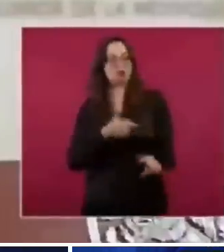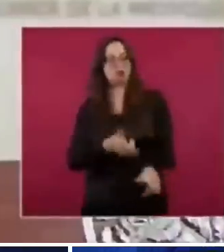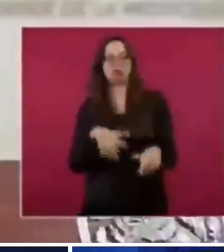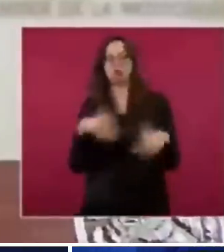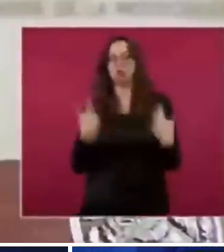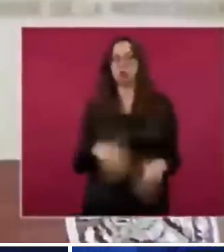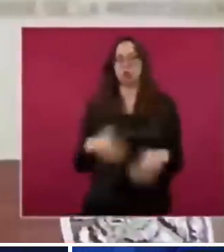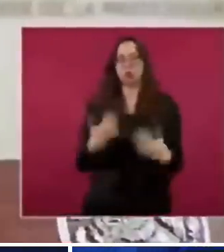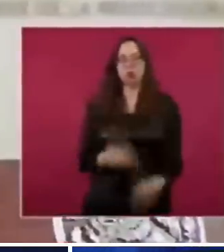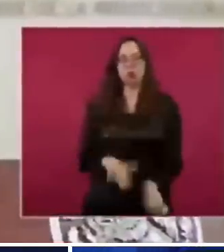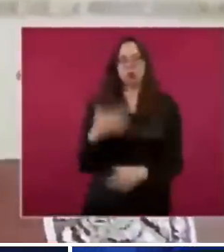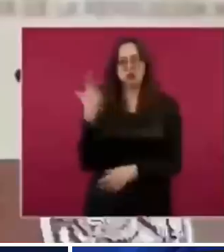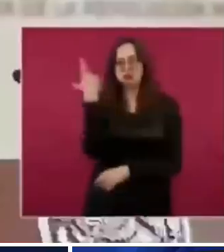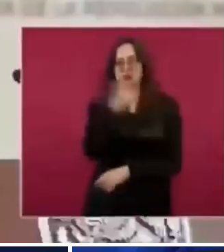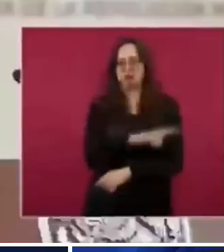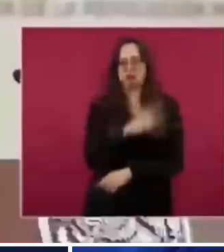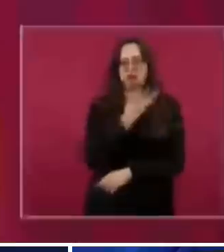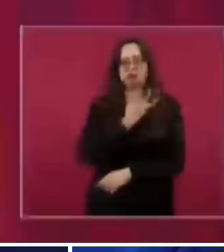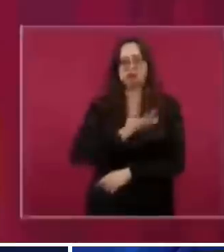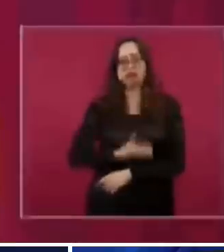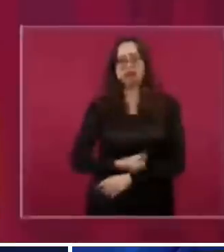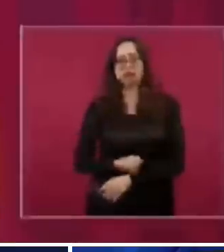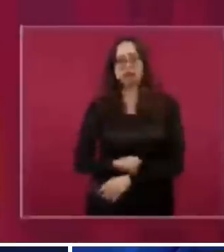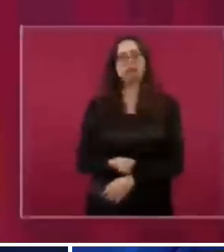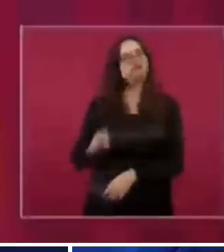investigación a fondo.